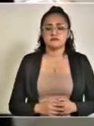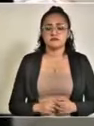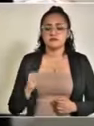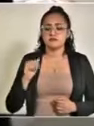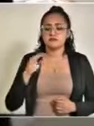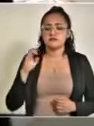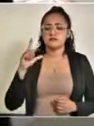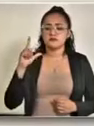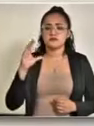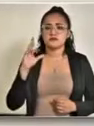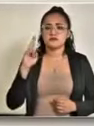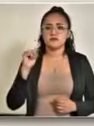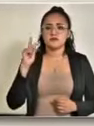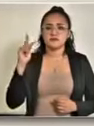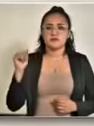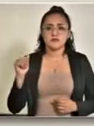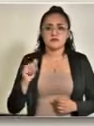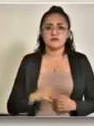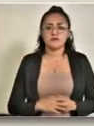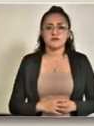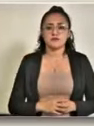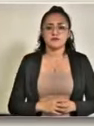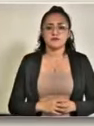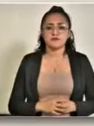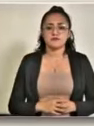Abel Cuapa, El Popular.